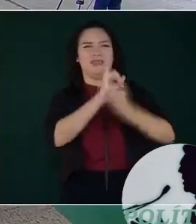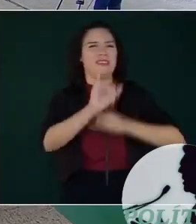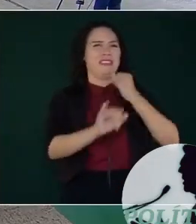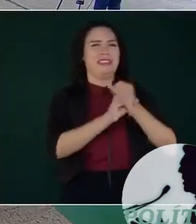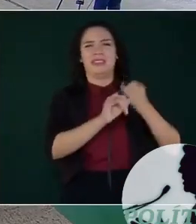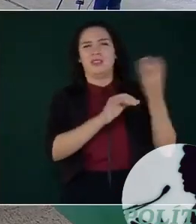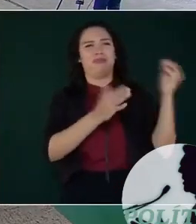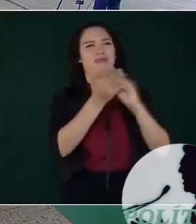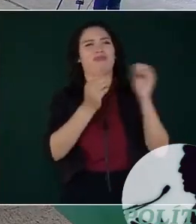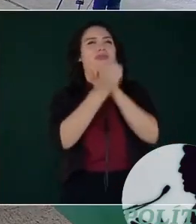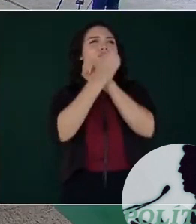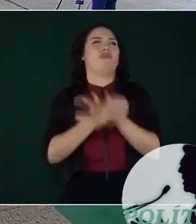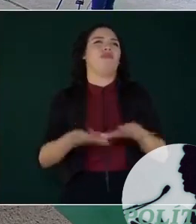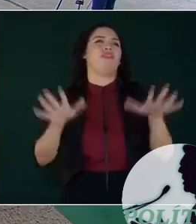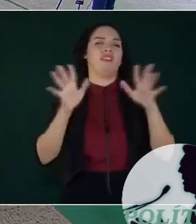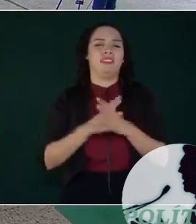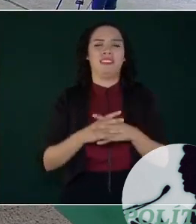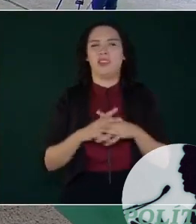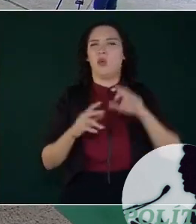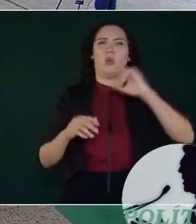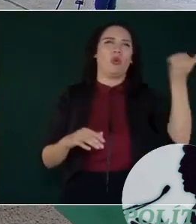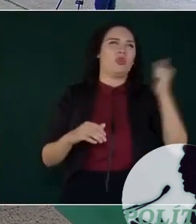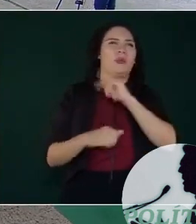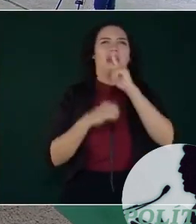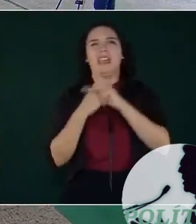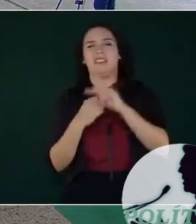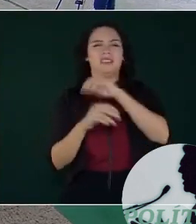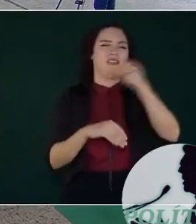Journal, el País y todos.